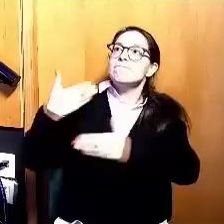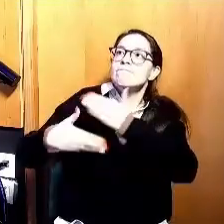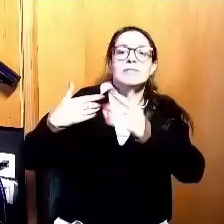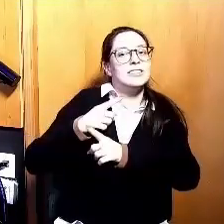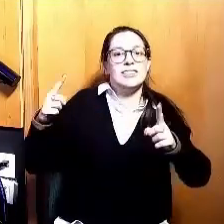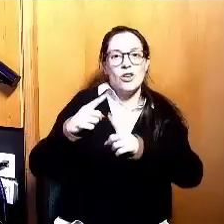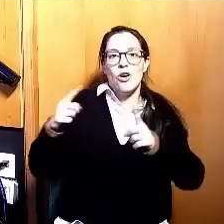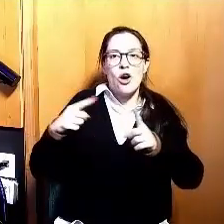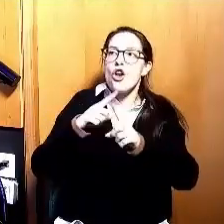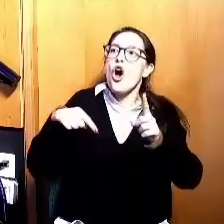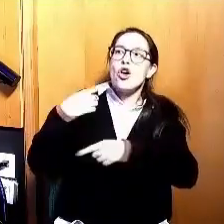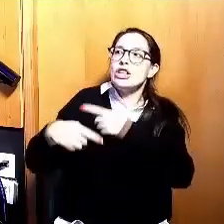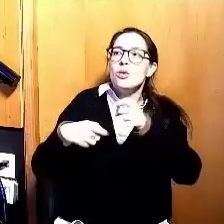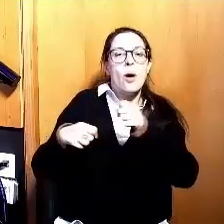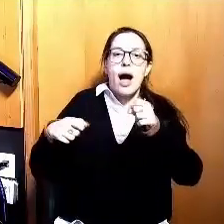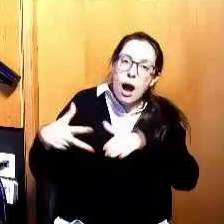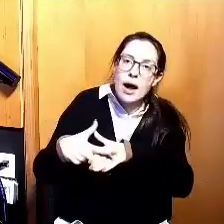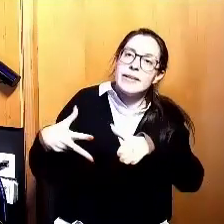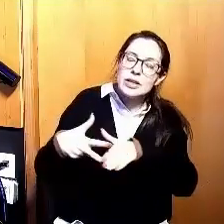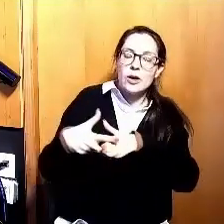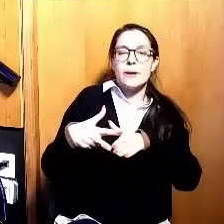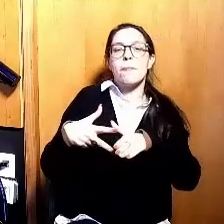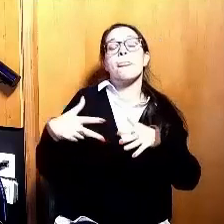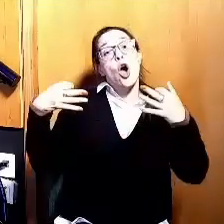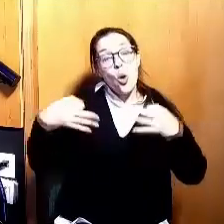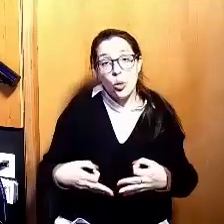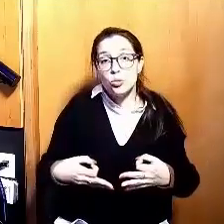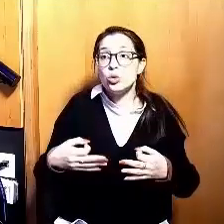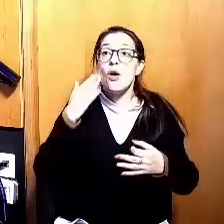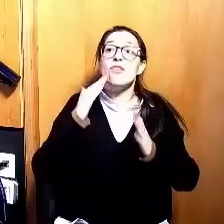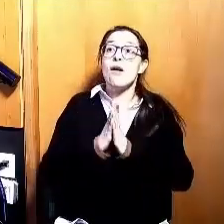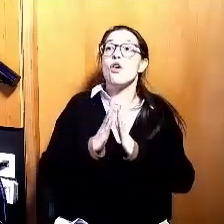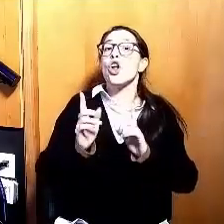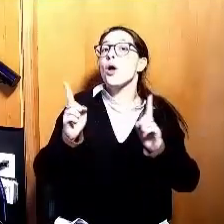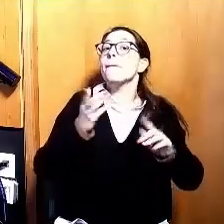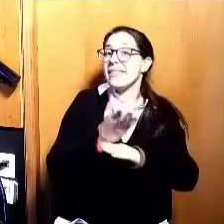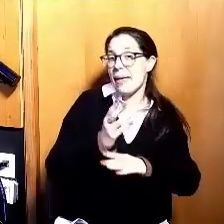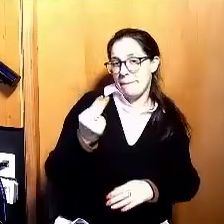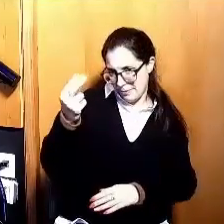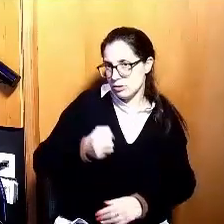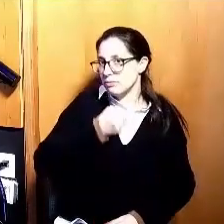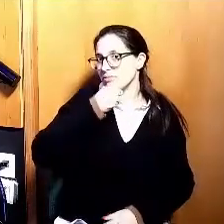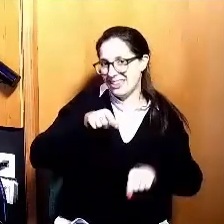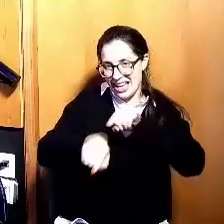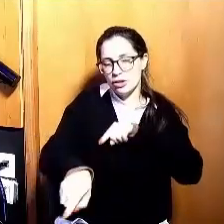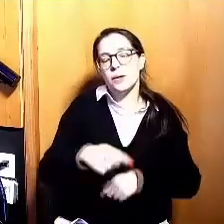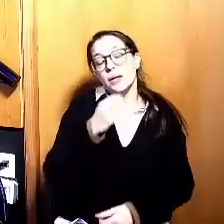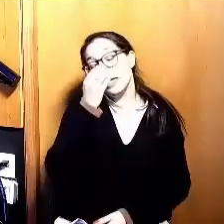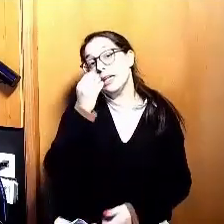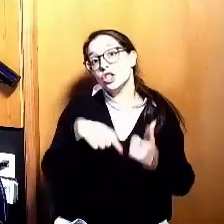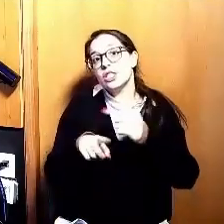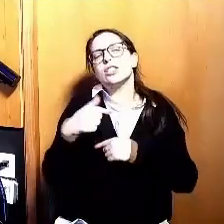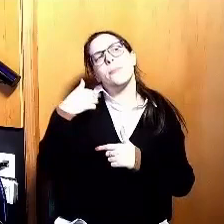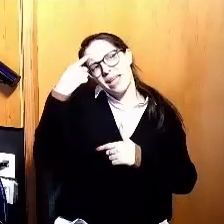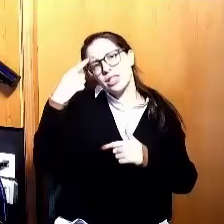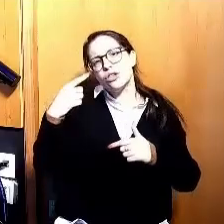pueden caer en ese open data washing. Y justamente, y por favor no pidan permiso, agarren el micrófono y hablen. No, ¿eso no explica que la agenda está